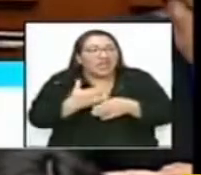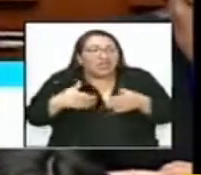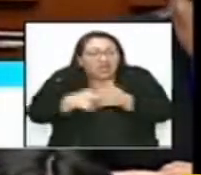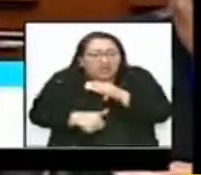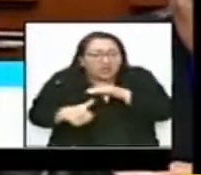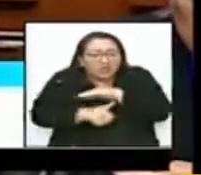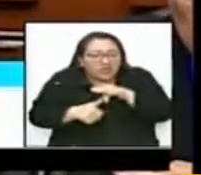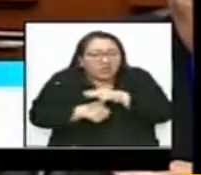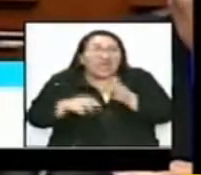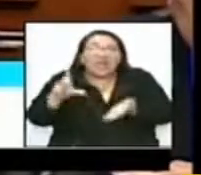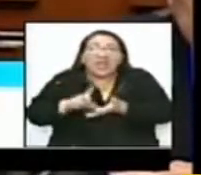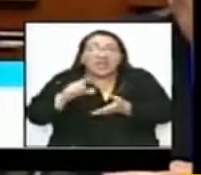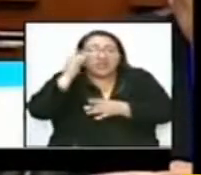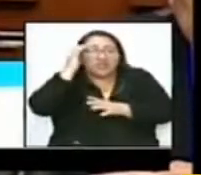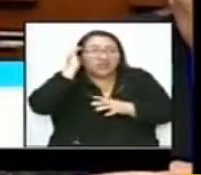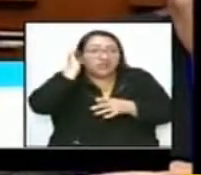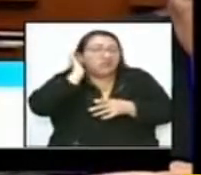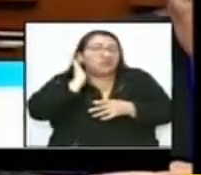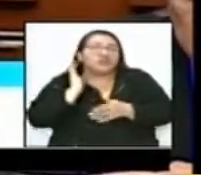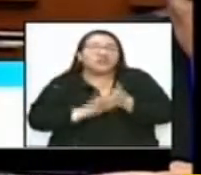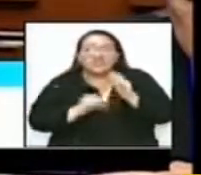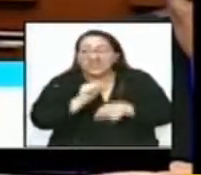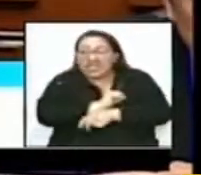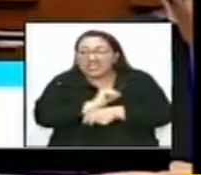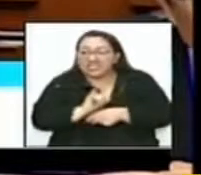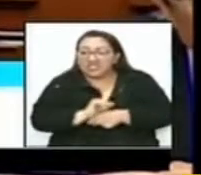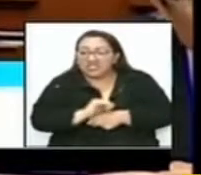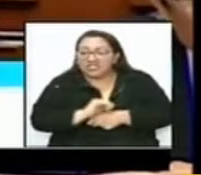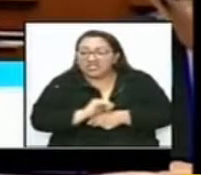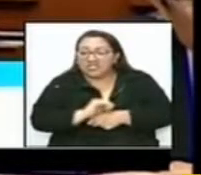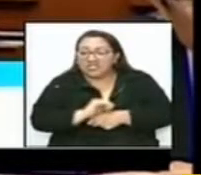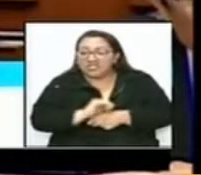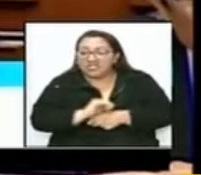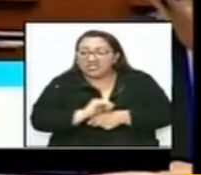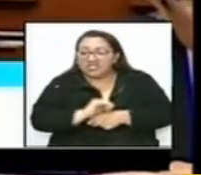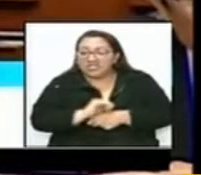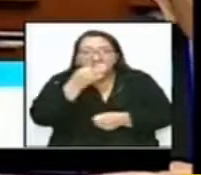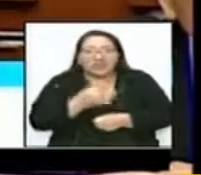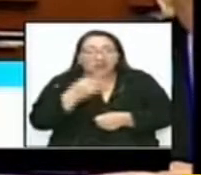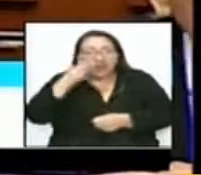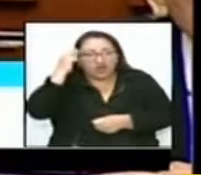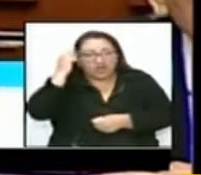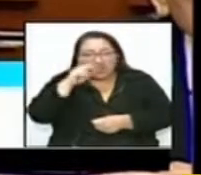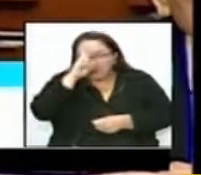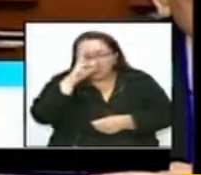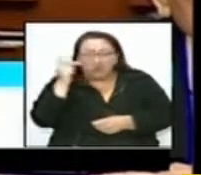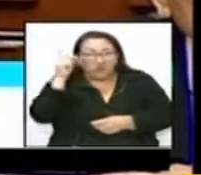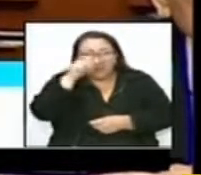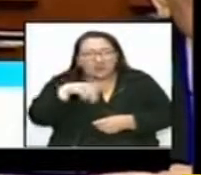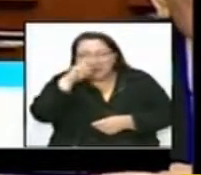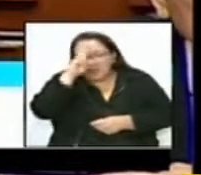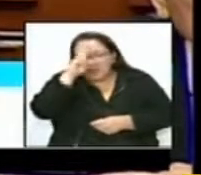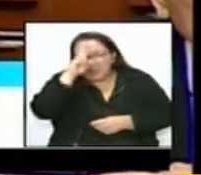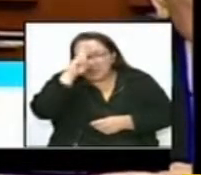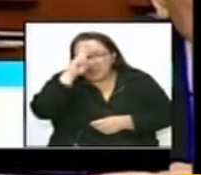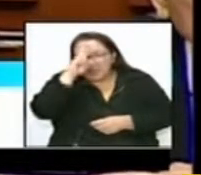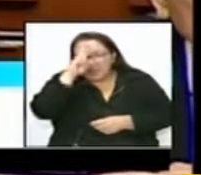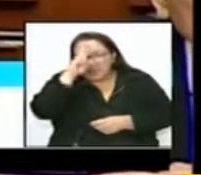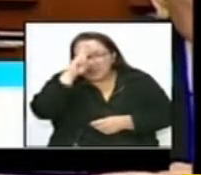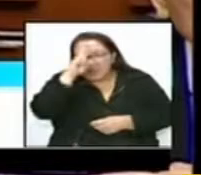no talen de sant y si existe cierto margen para que en esta presentación no quede más claro que